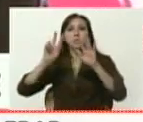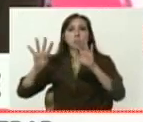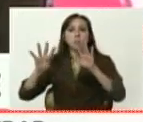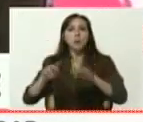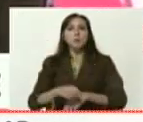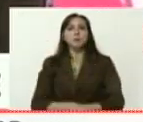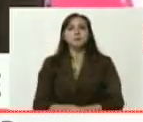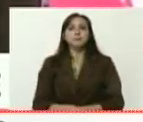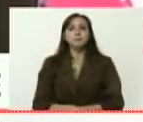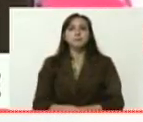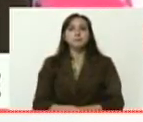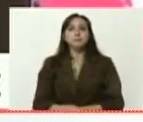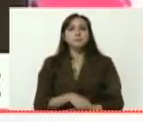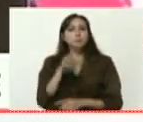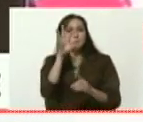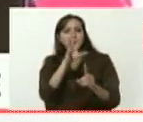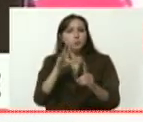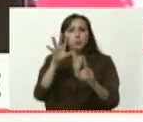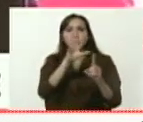implosionaba la sociedad,